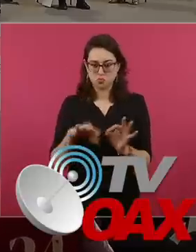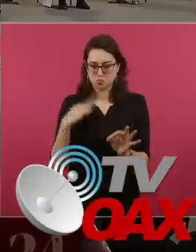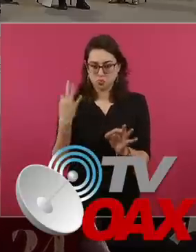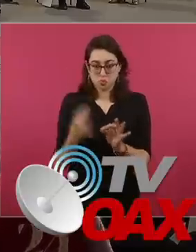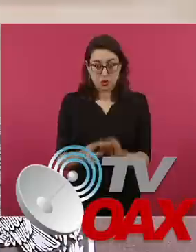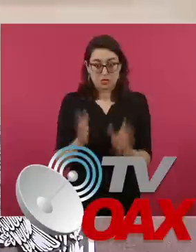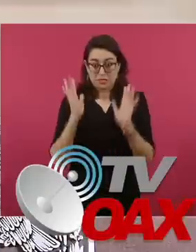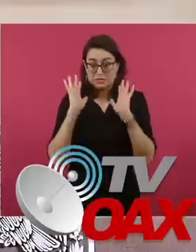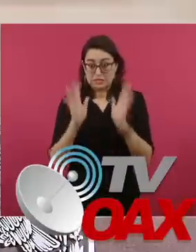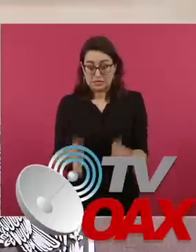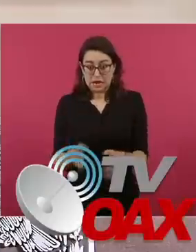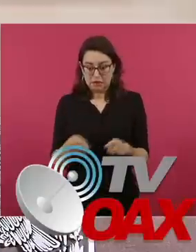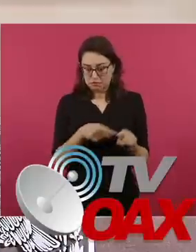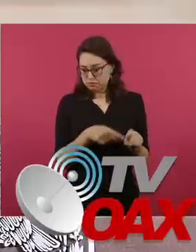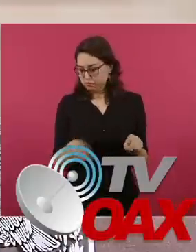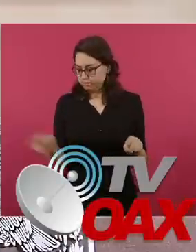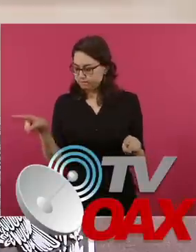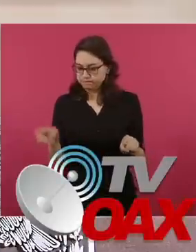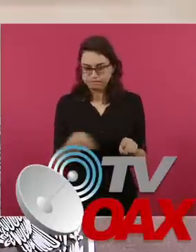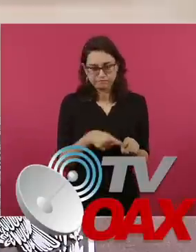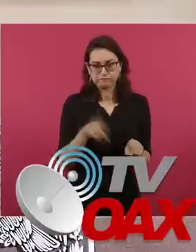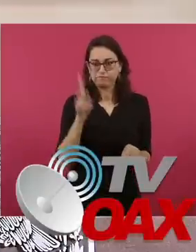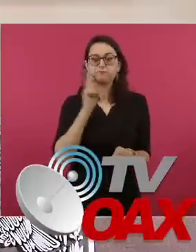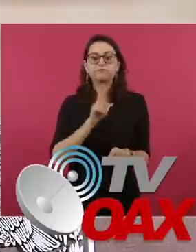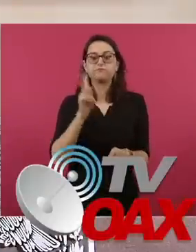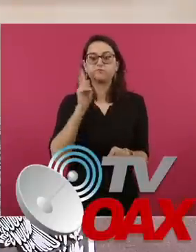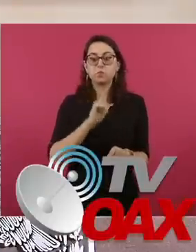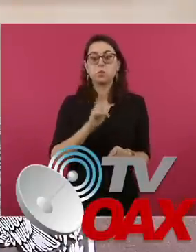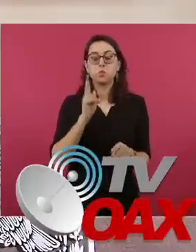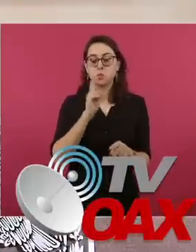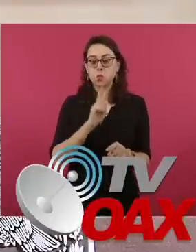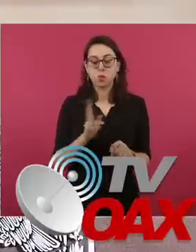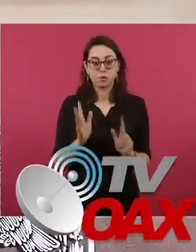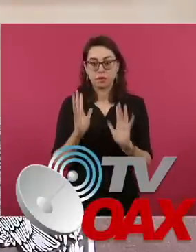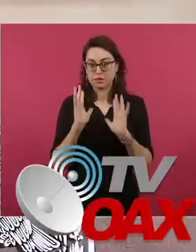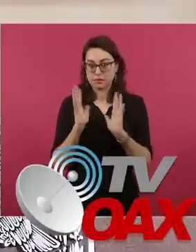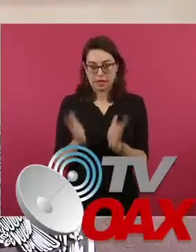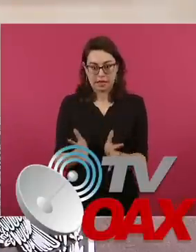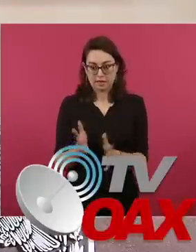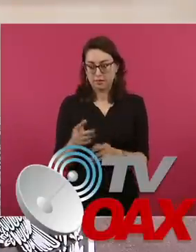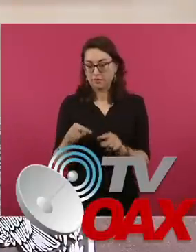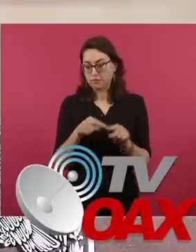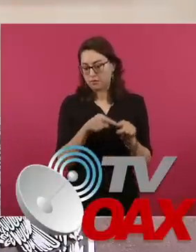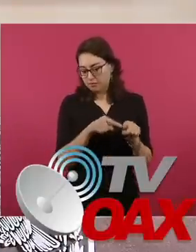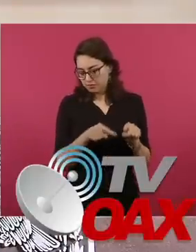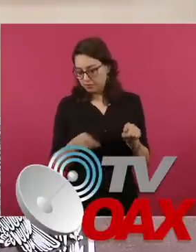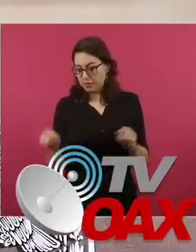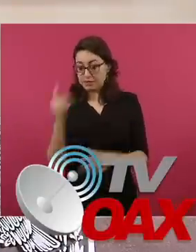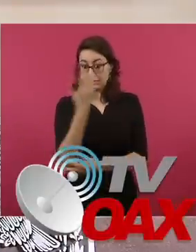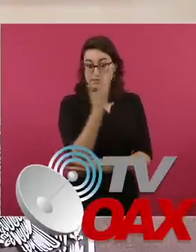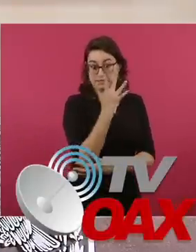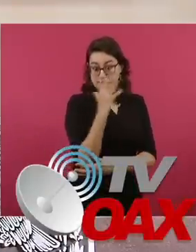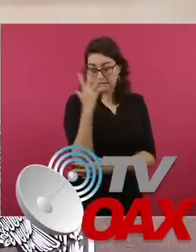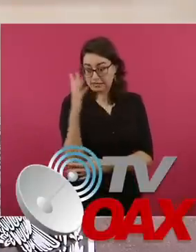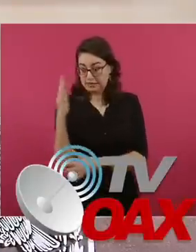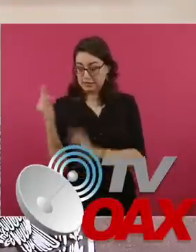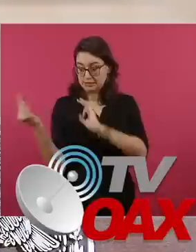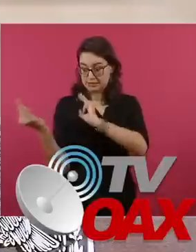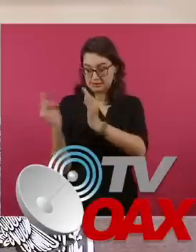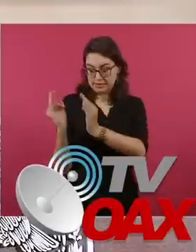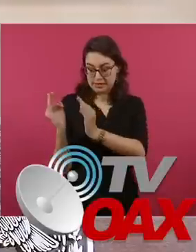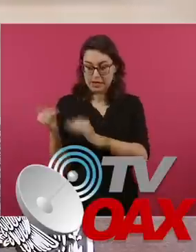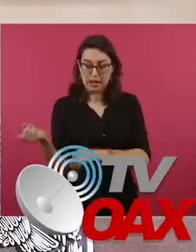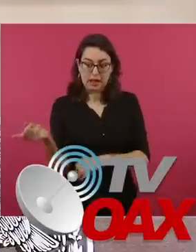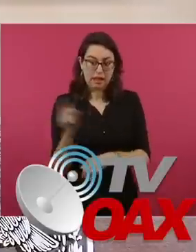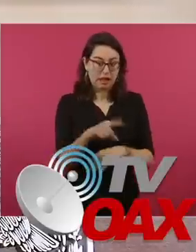vías. Ahorita ya se concluyó la vía del lado selva. Estamos por concluir la vía del lado autopista, lo que va de Valladolid hasta Izamal.